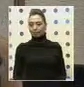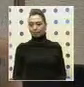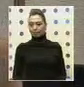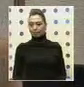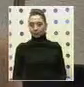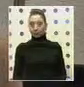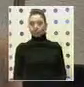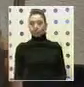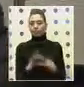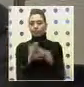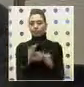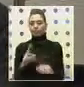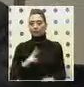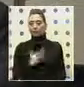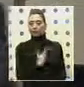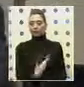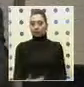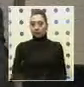Gracias, señor presidente.